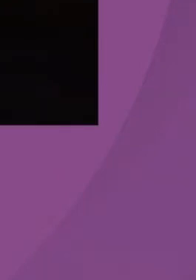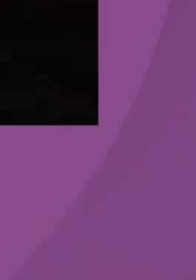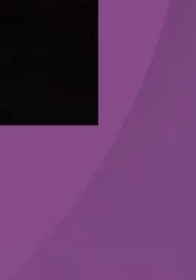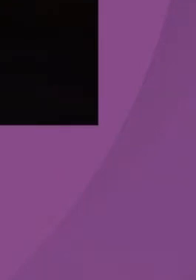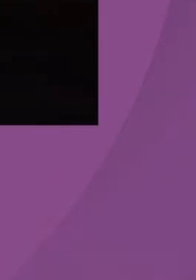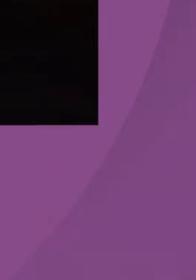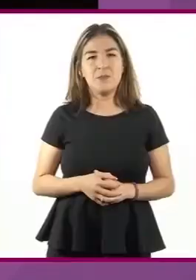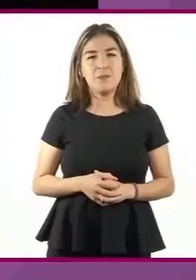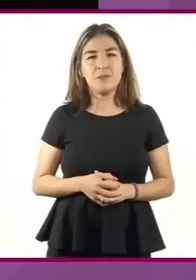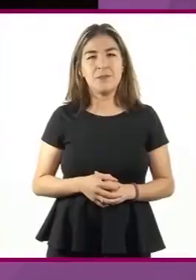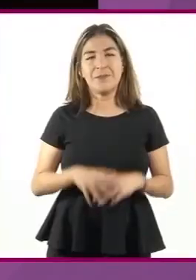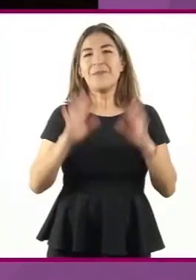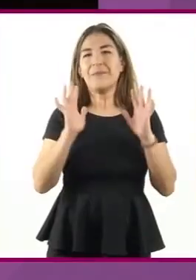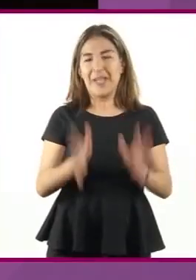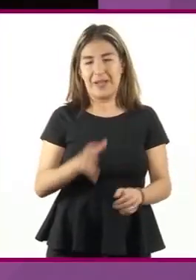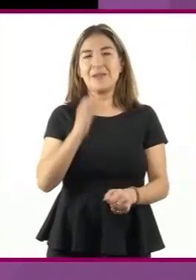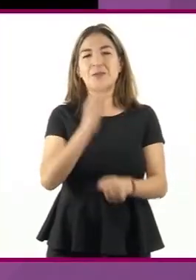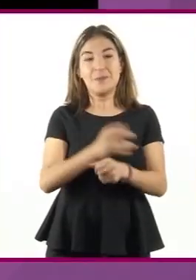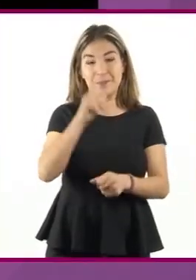Ahora sí.